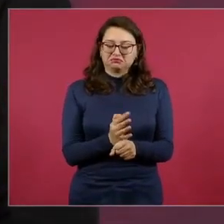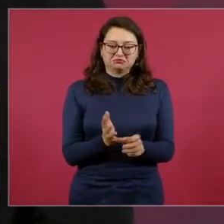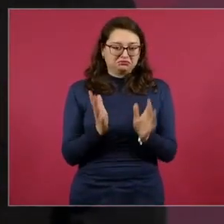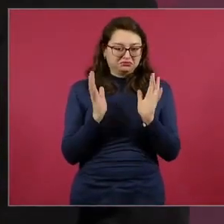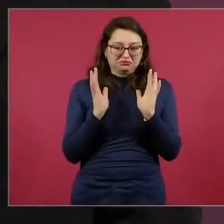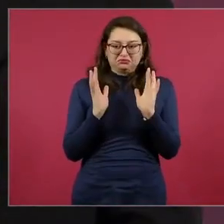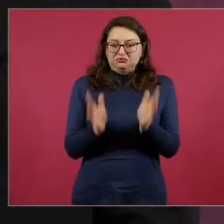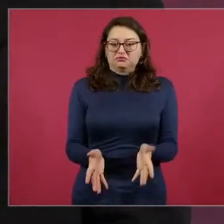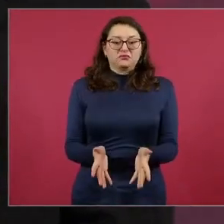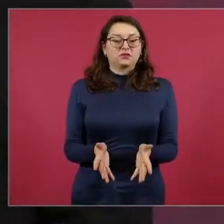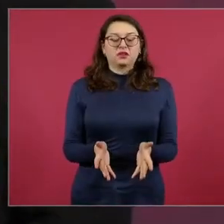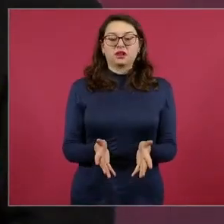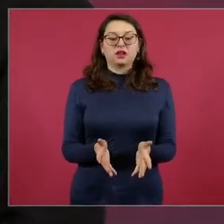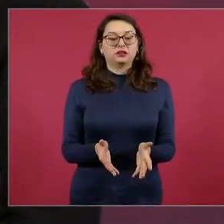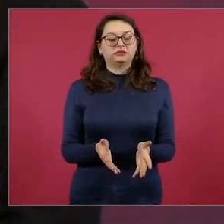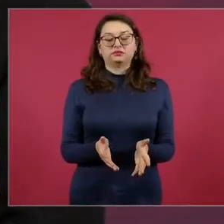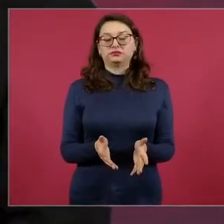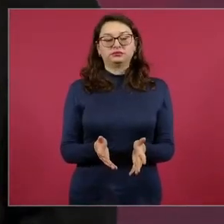de